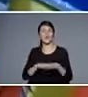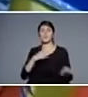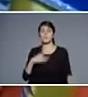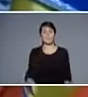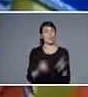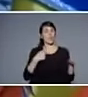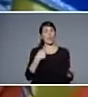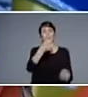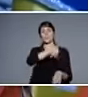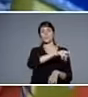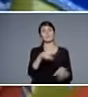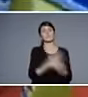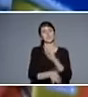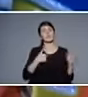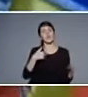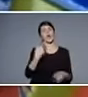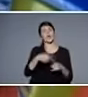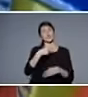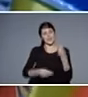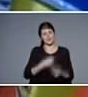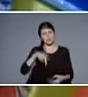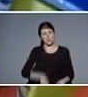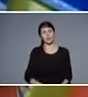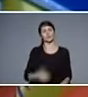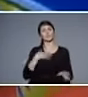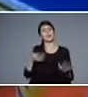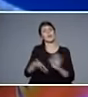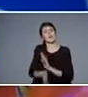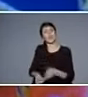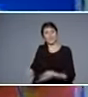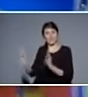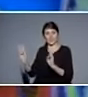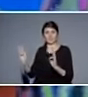dejemos en paz a los que verdaderamente hacemos el carnaval.